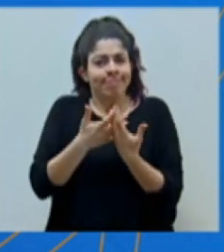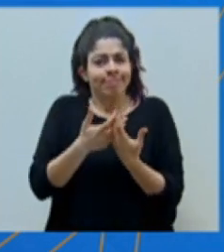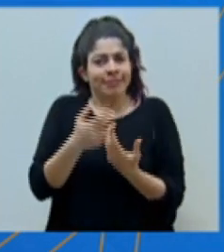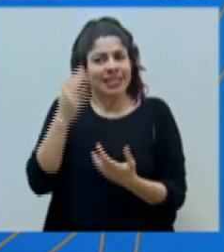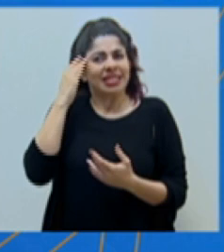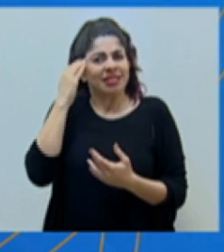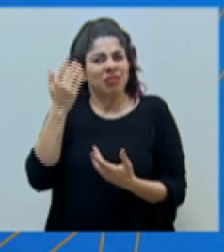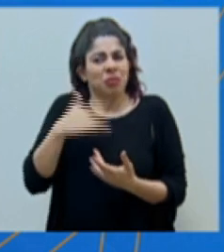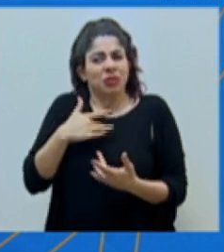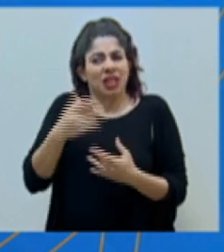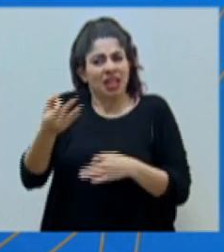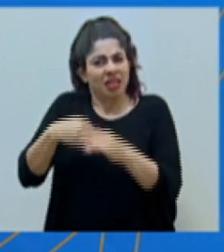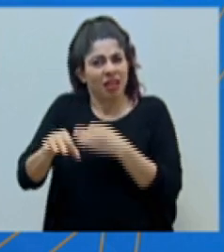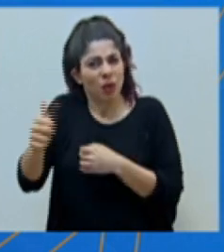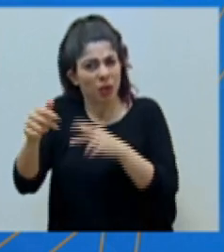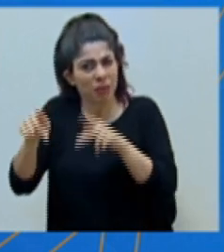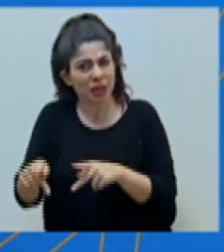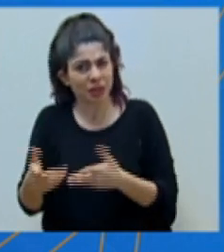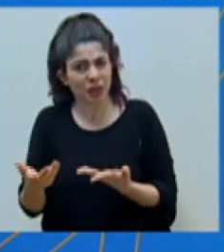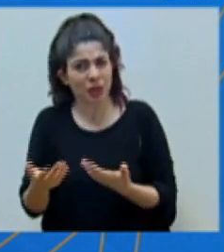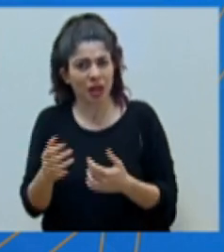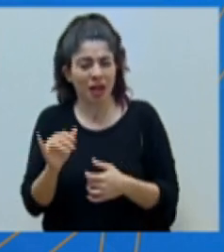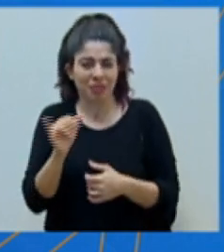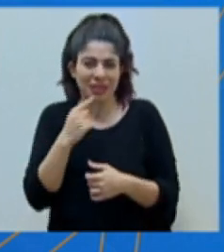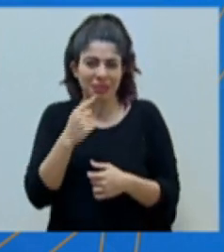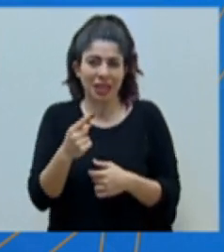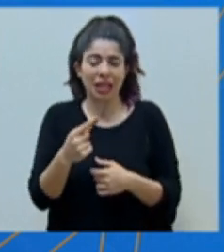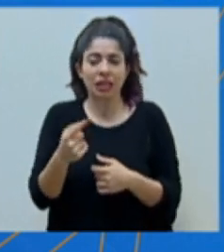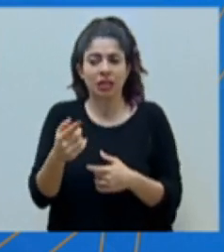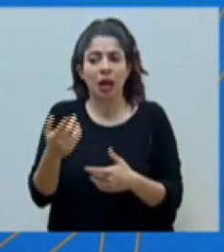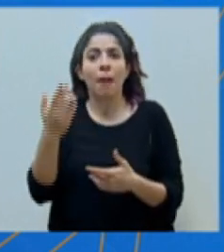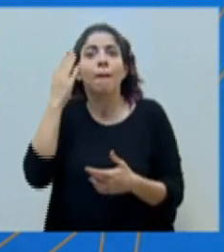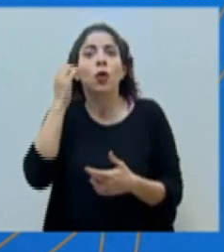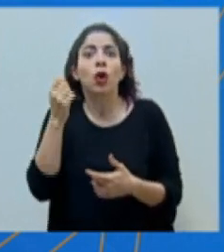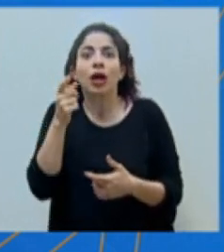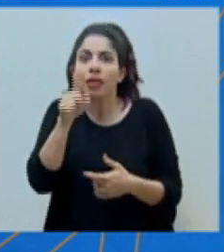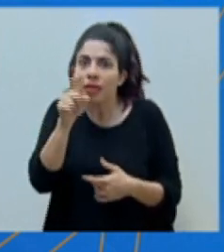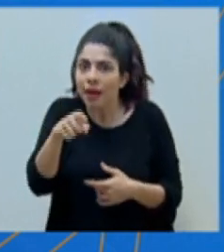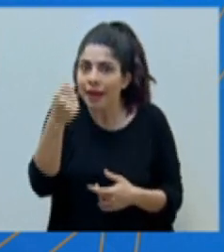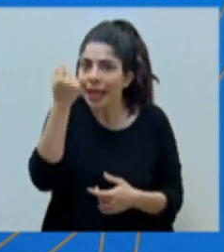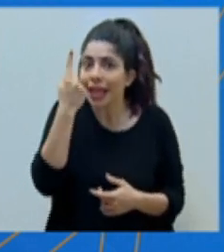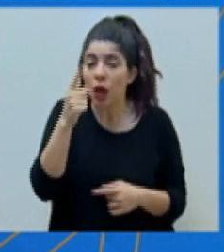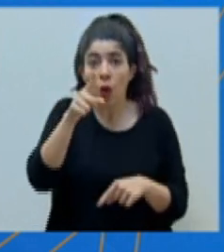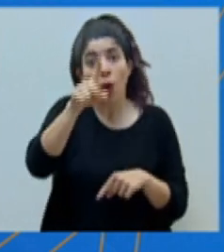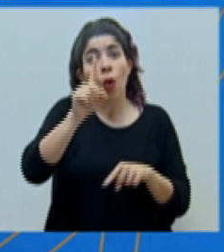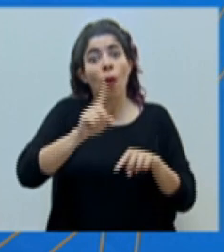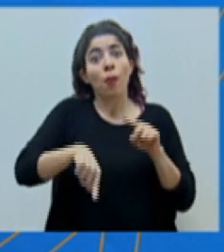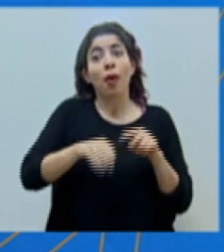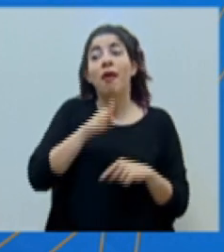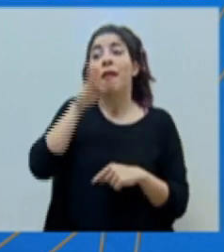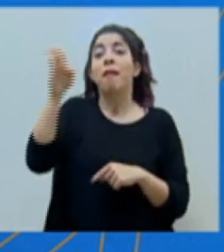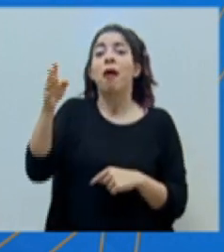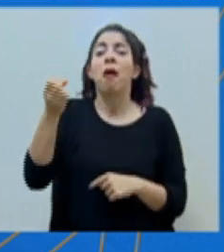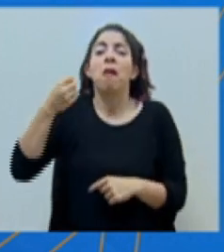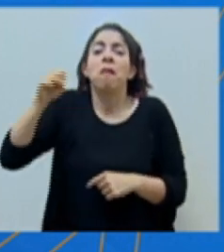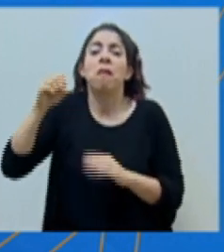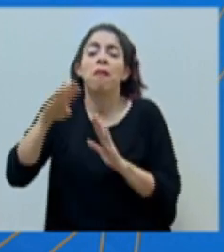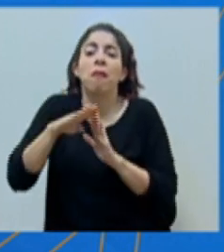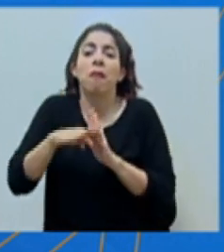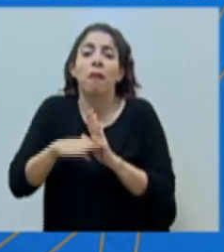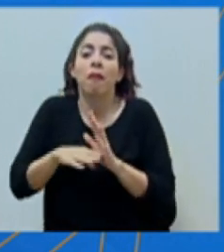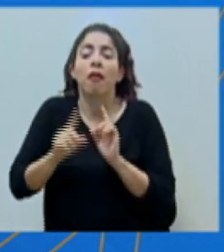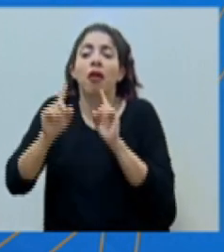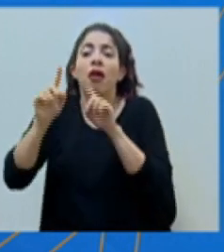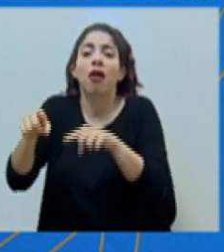los zapatos del otro, como comúnmente lo decimos, para entender que no podemos ir a incumplir las medidas